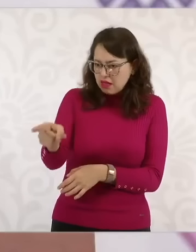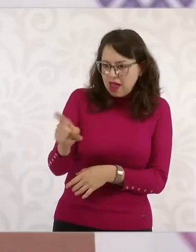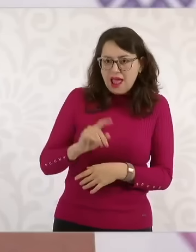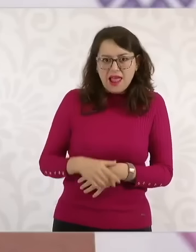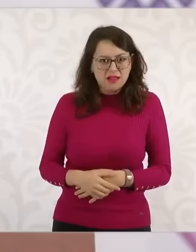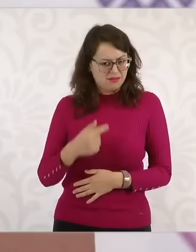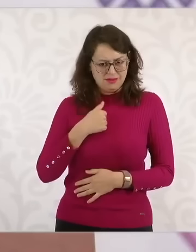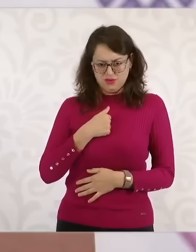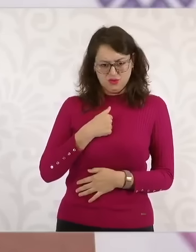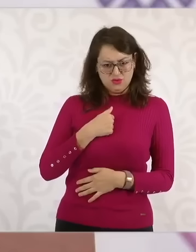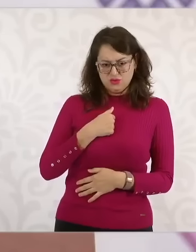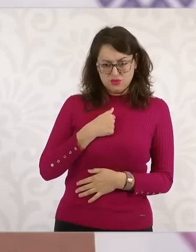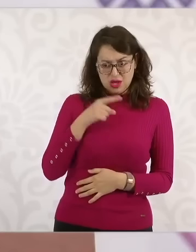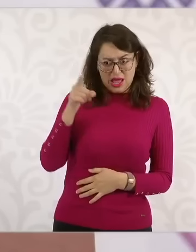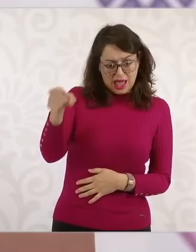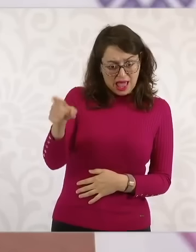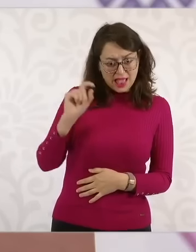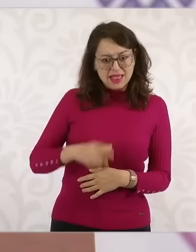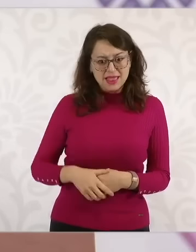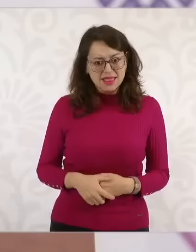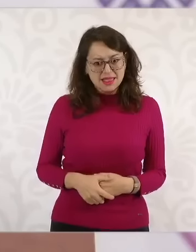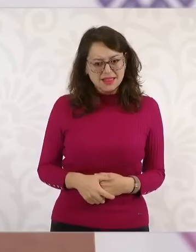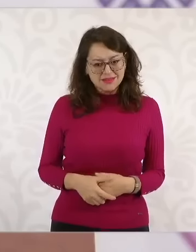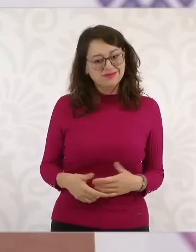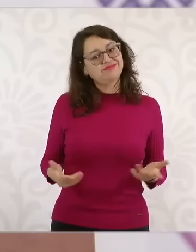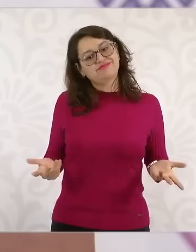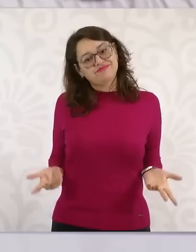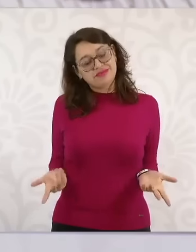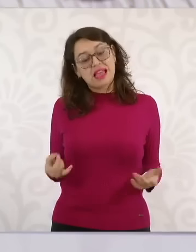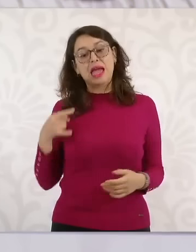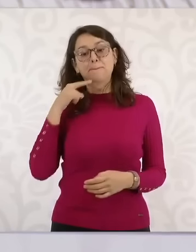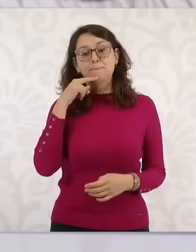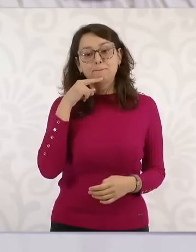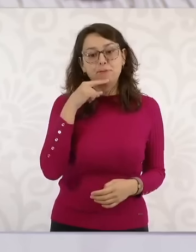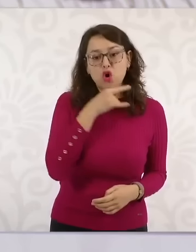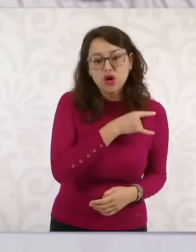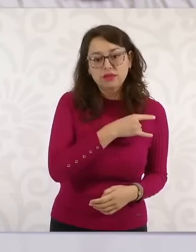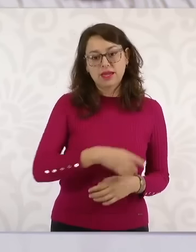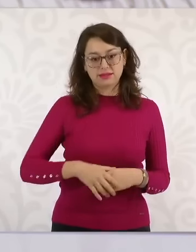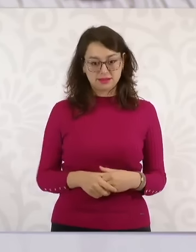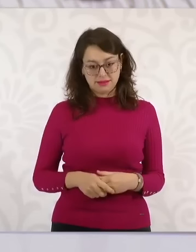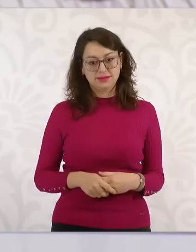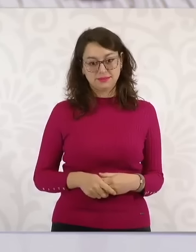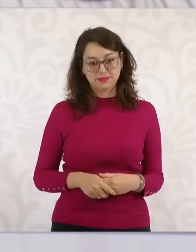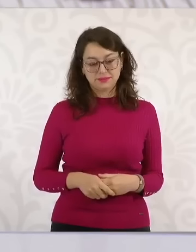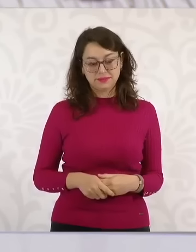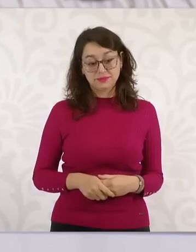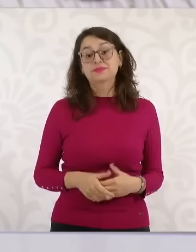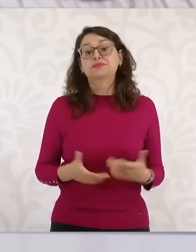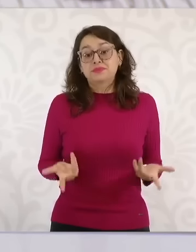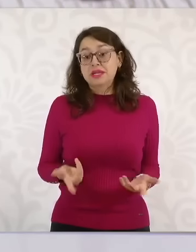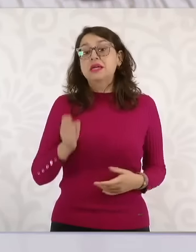¿dónde está la consecuencia? Entonces, hay mucha hipocresía. Es lo mismo que este tema